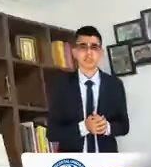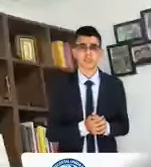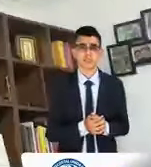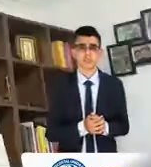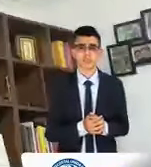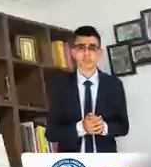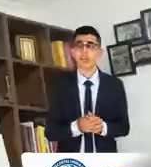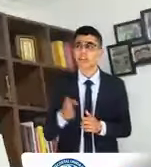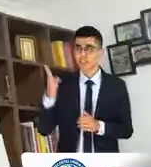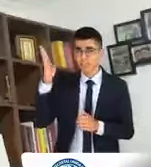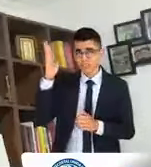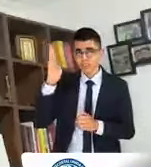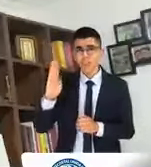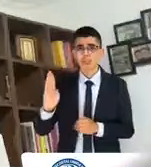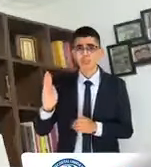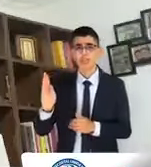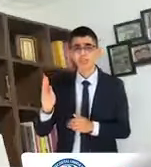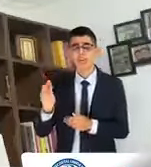importa.